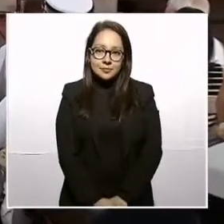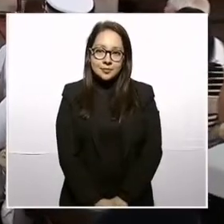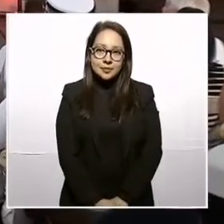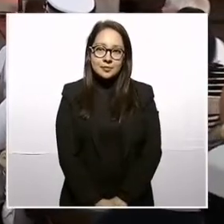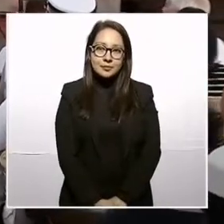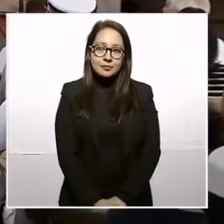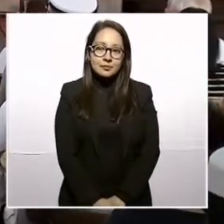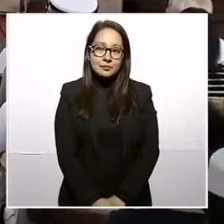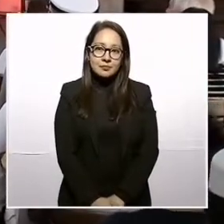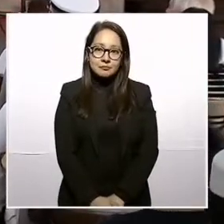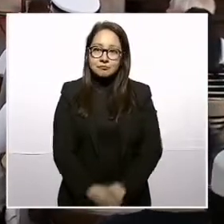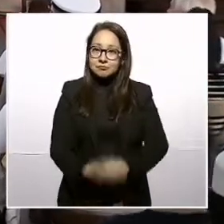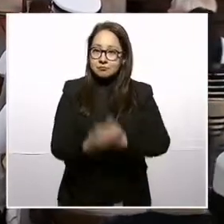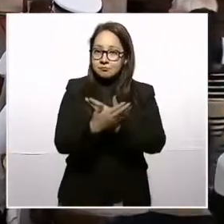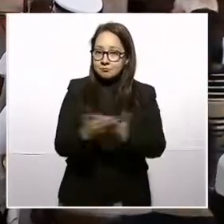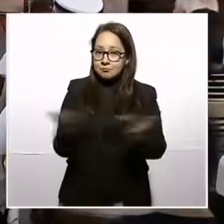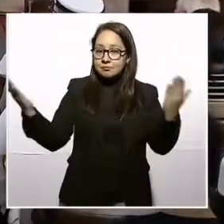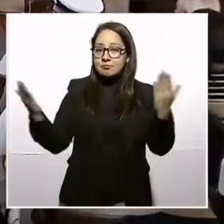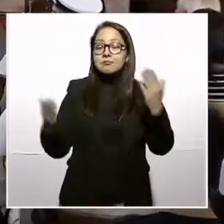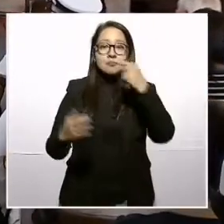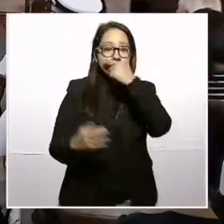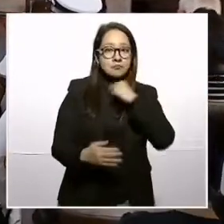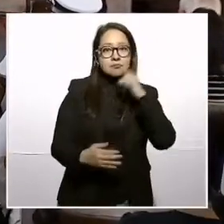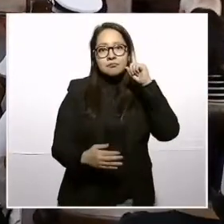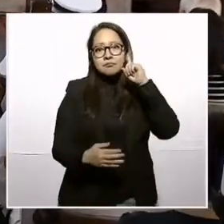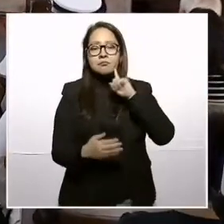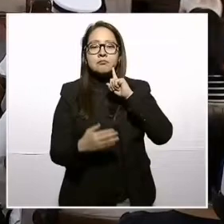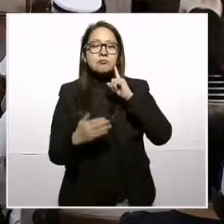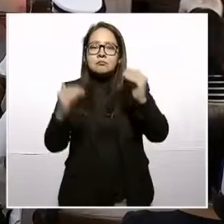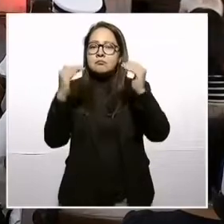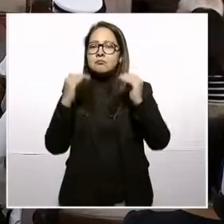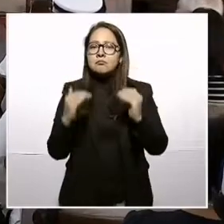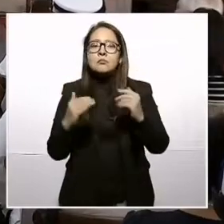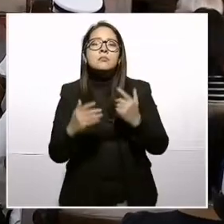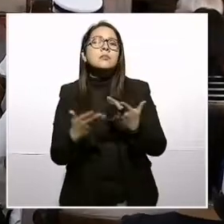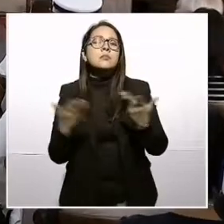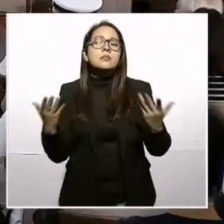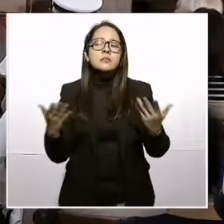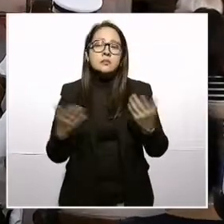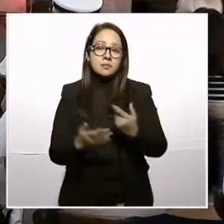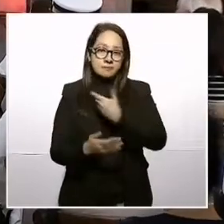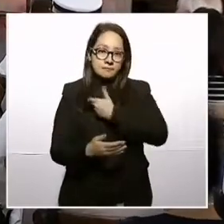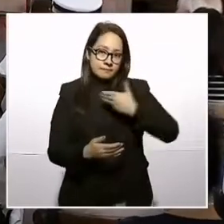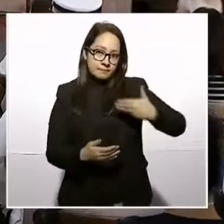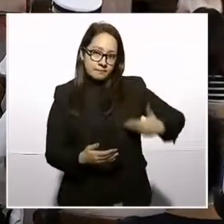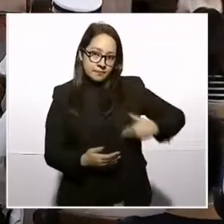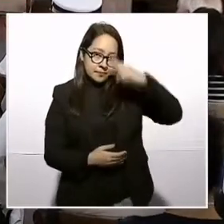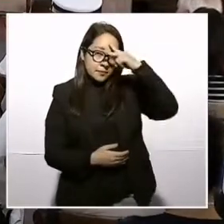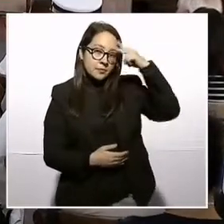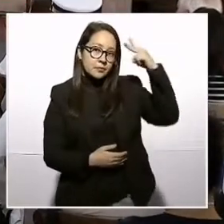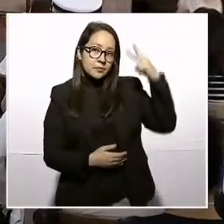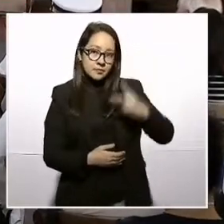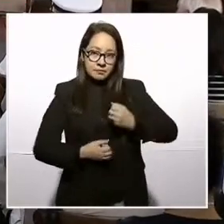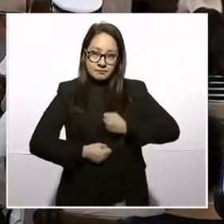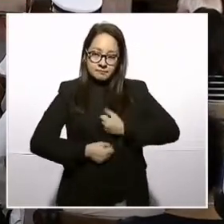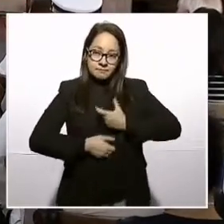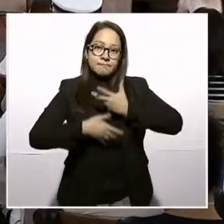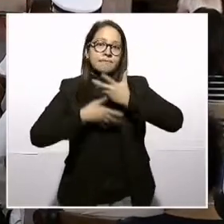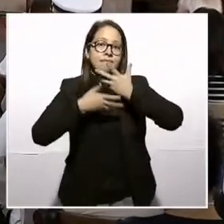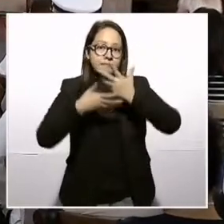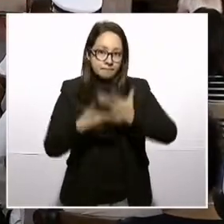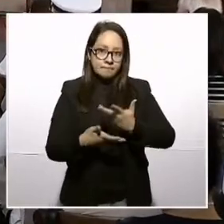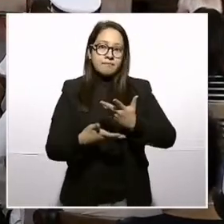Damas y caballeros, escuchemos el mensaje del presidente constitucional de los Estados